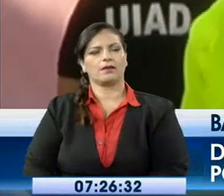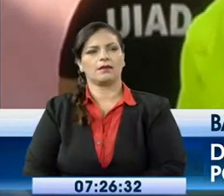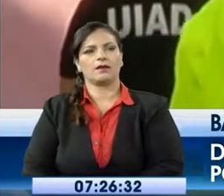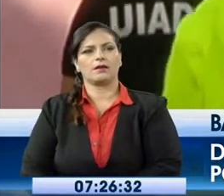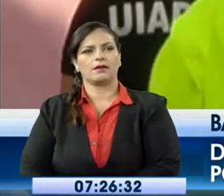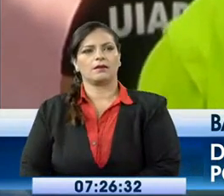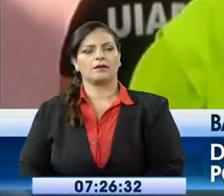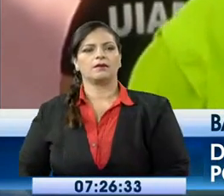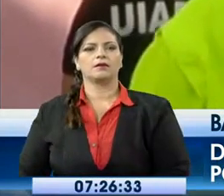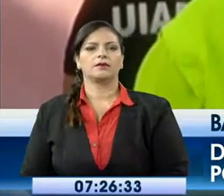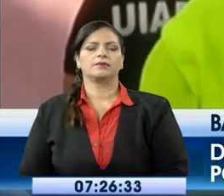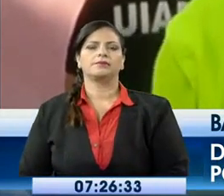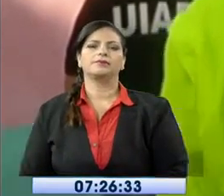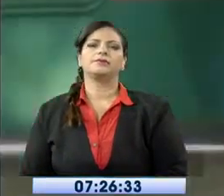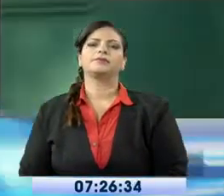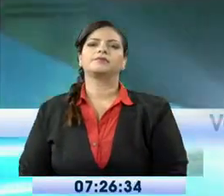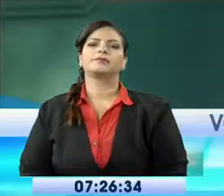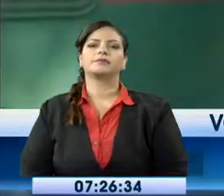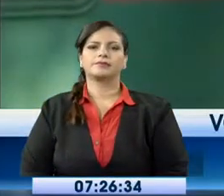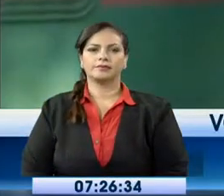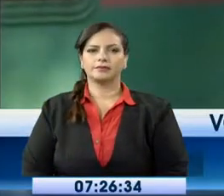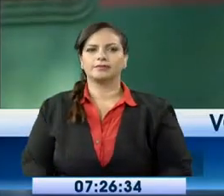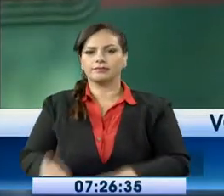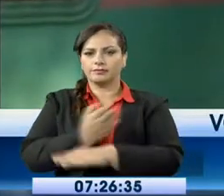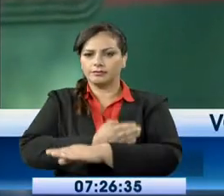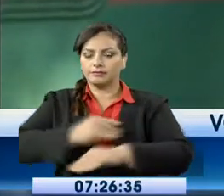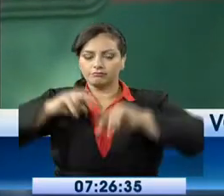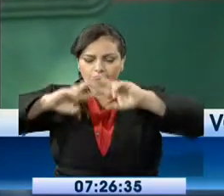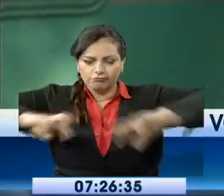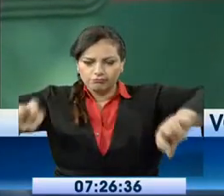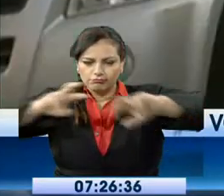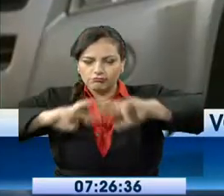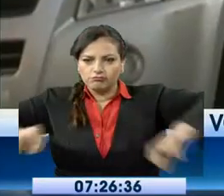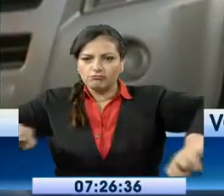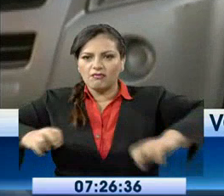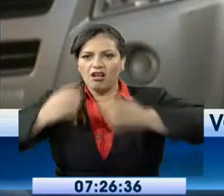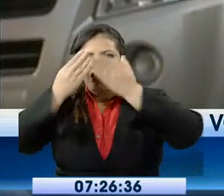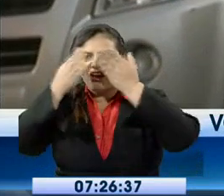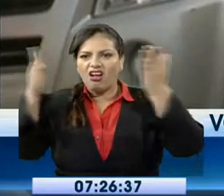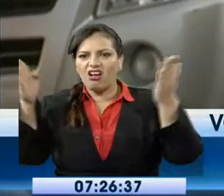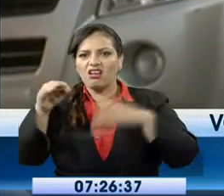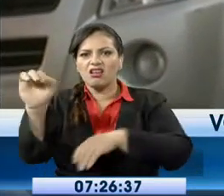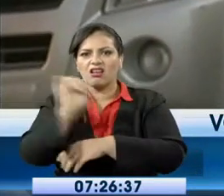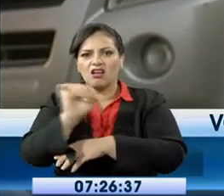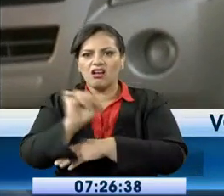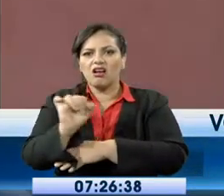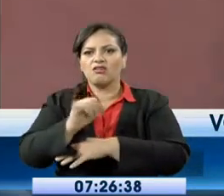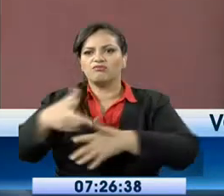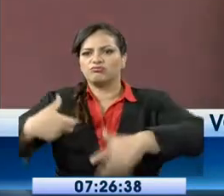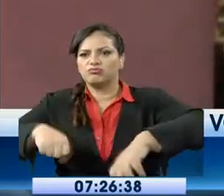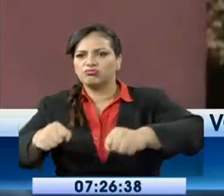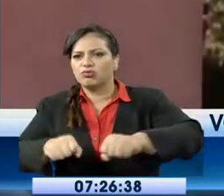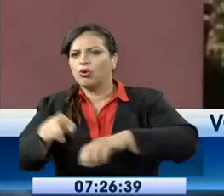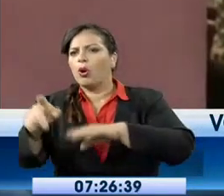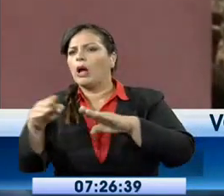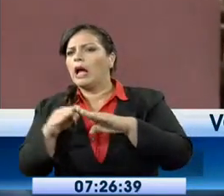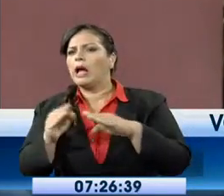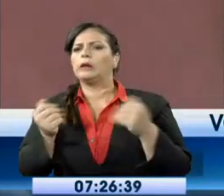investigación elaboradas por los equipos de campo, se logró identificar netamente a un vehículo, una motocicleta y el domicilio.